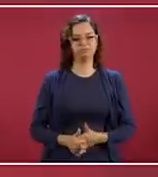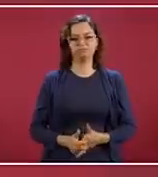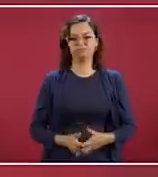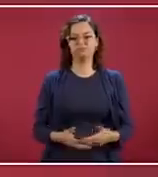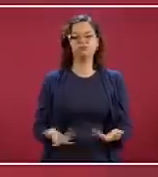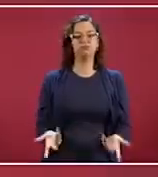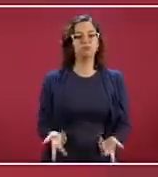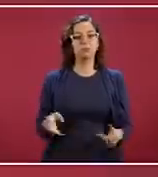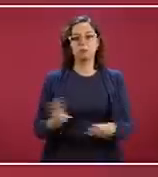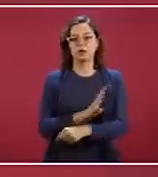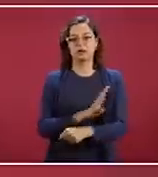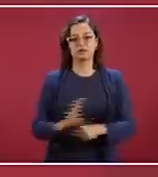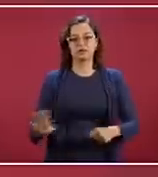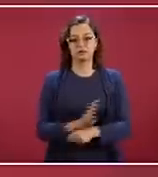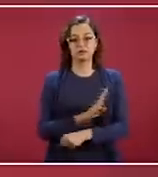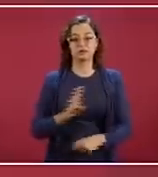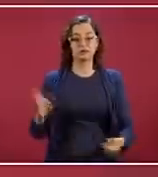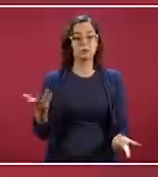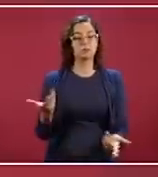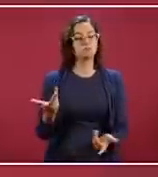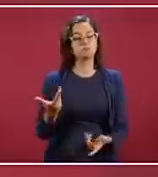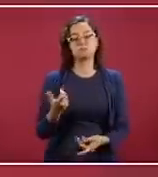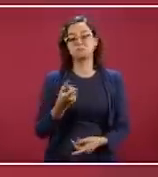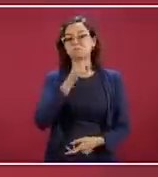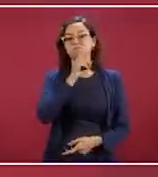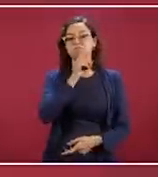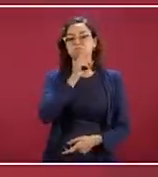favorables a la hacienda pública,